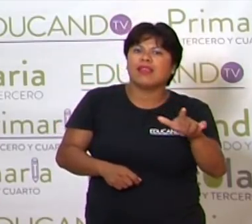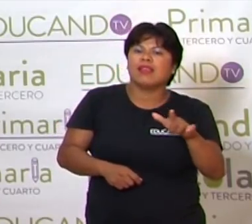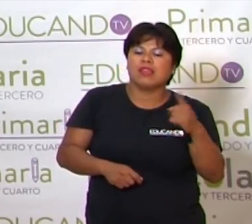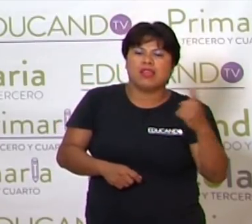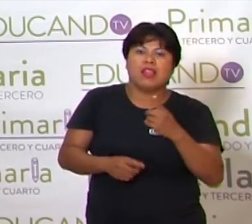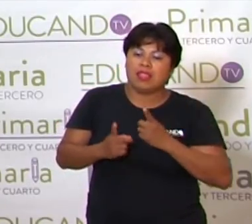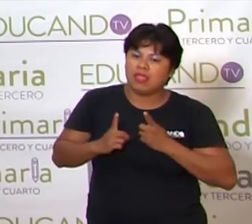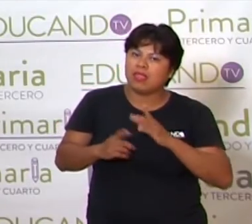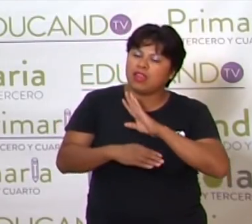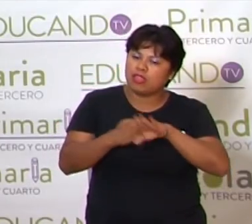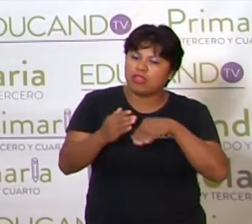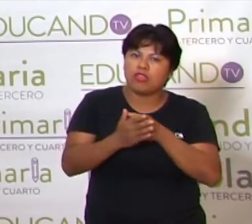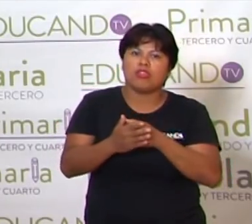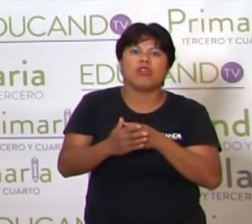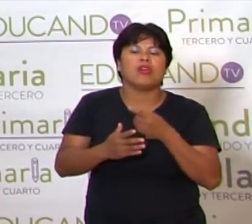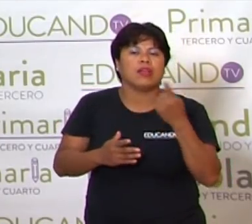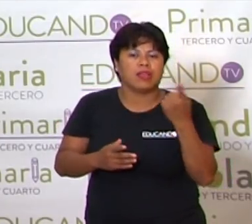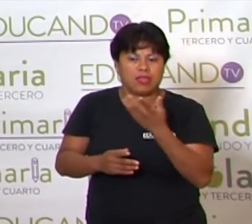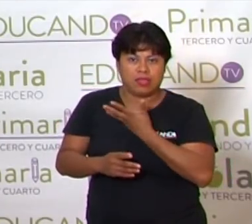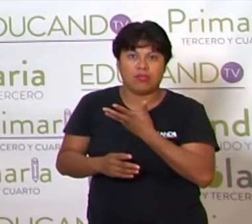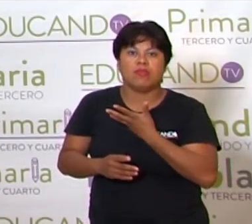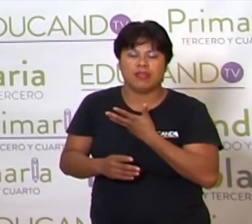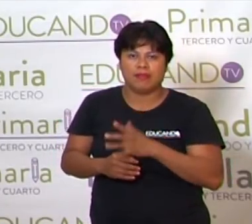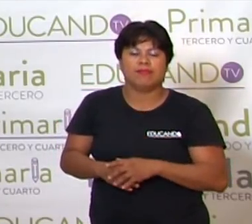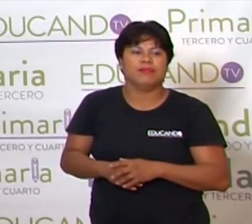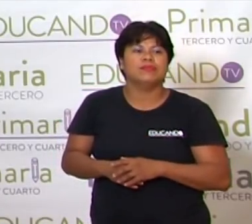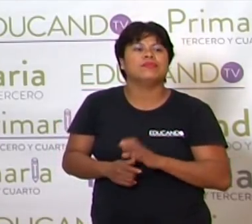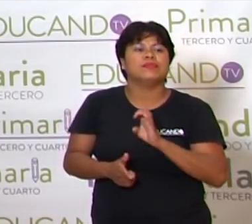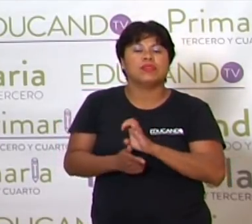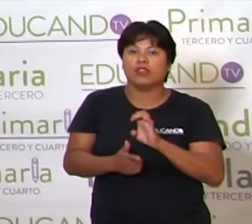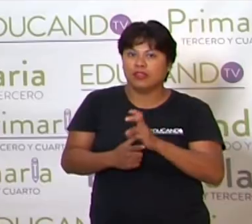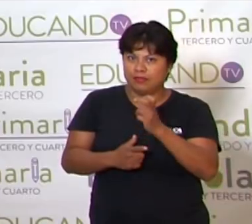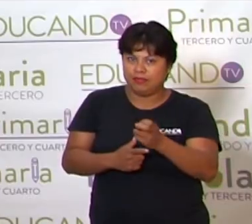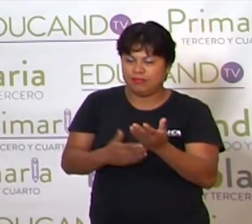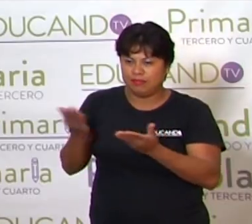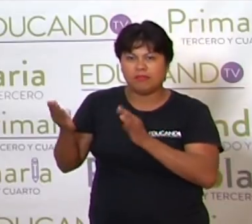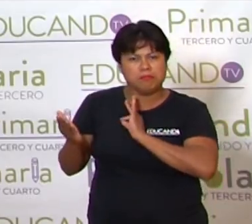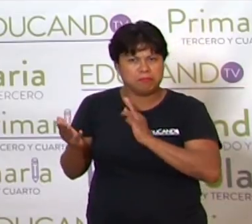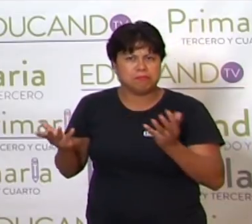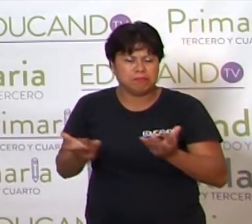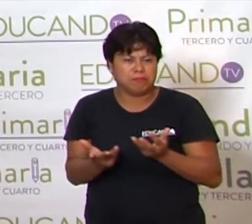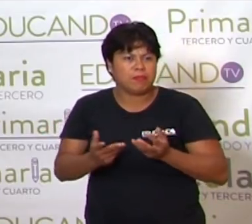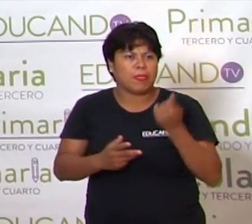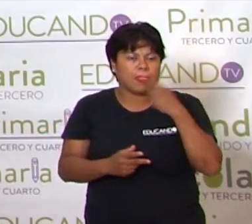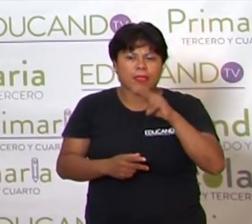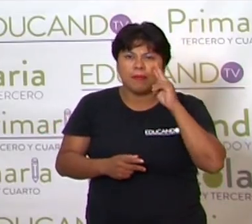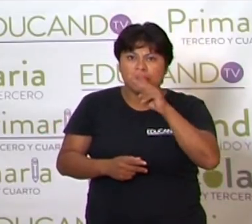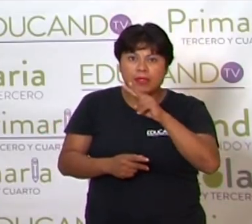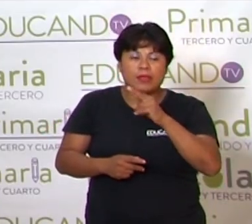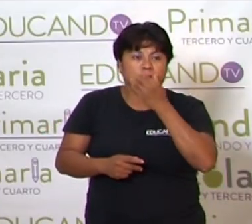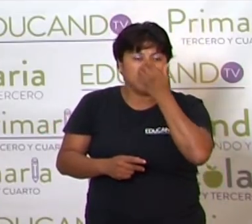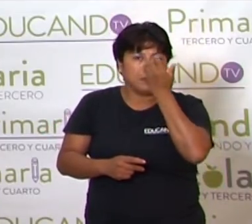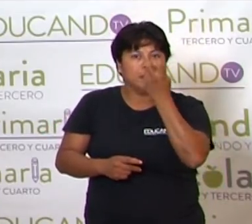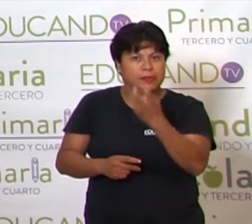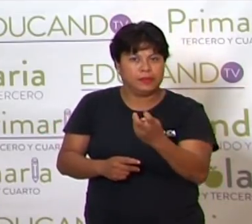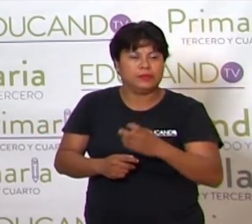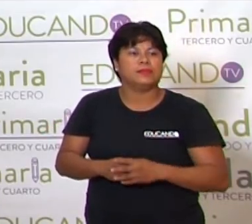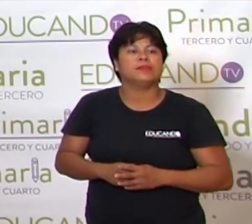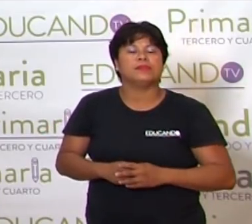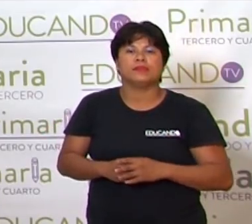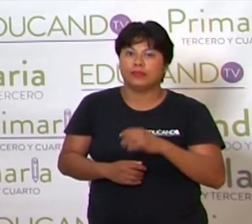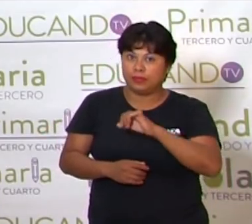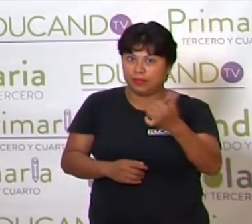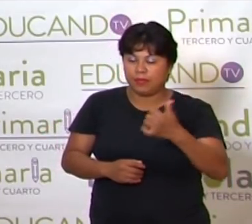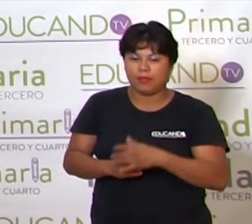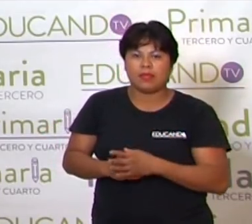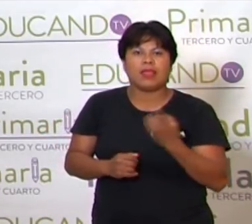le dieran todo lo que consiguiera. Entonces, así le puedo hacer para representar esto. Siguiente,